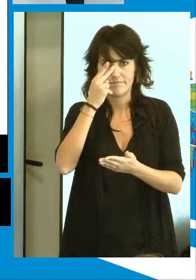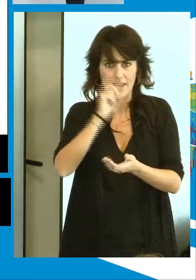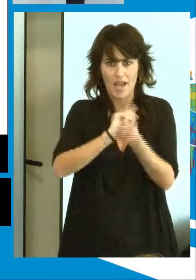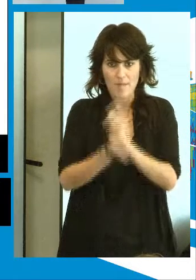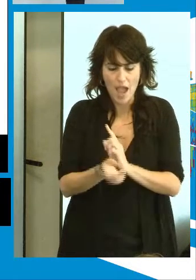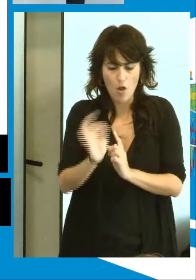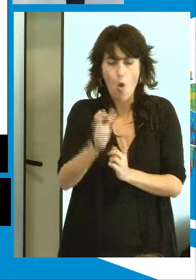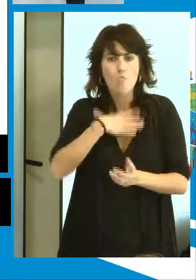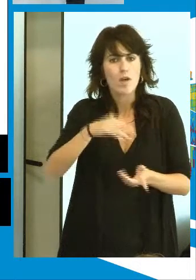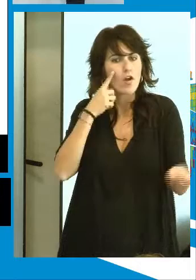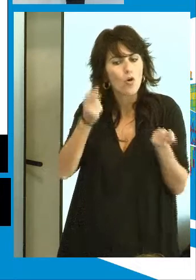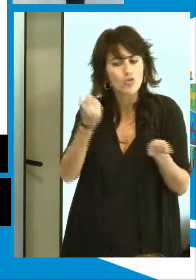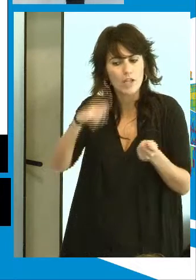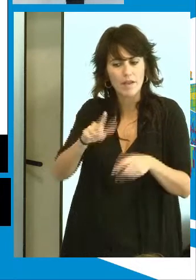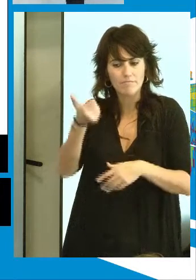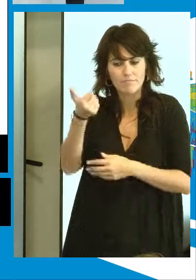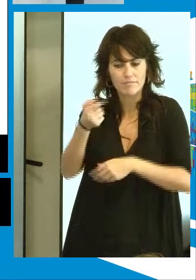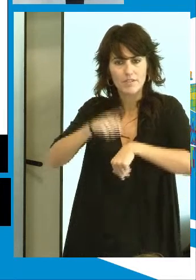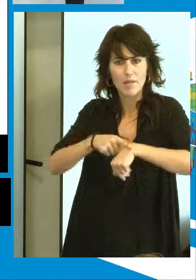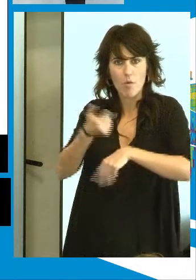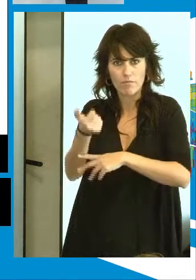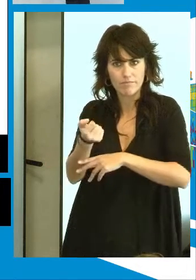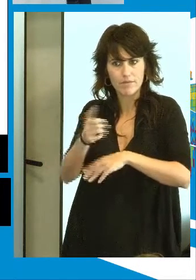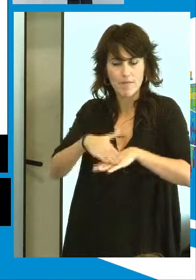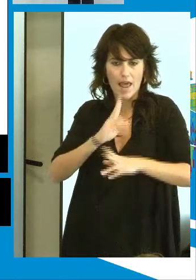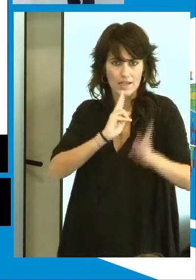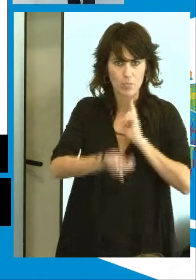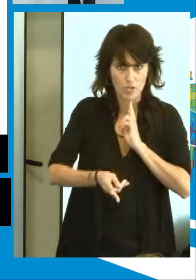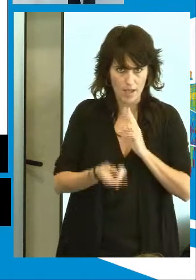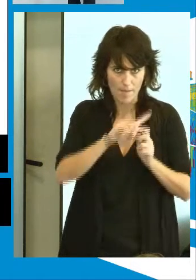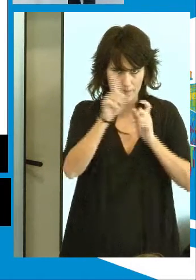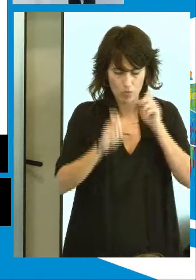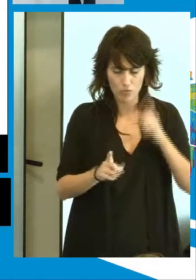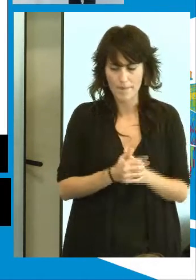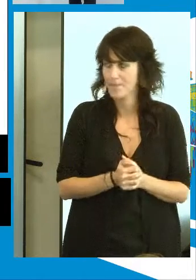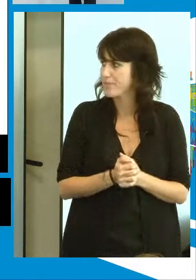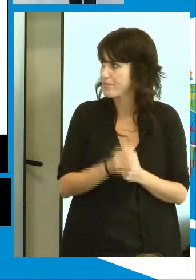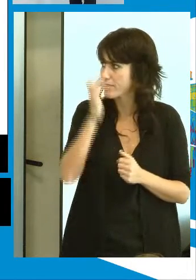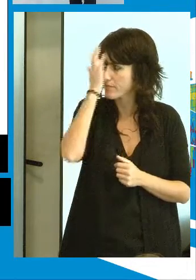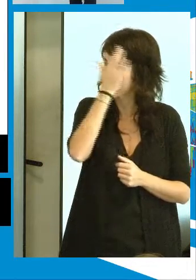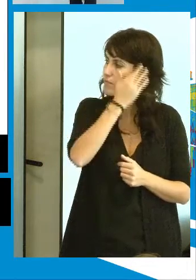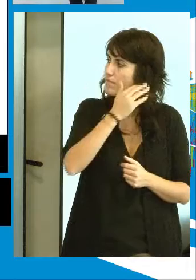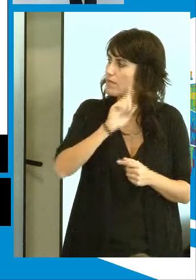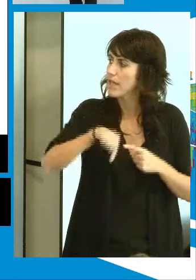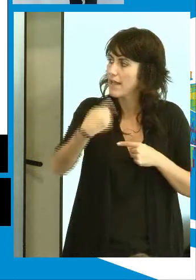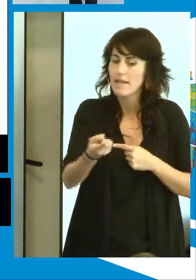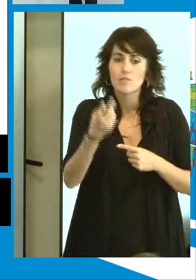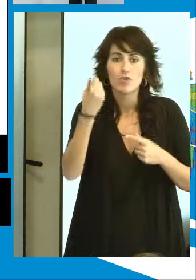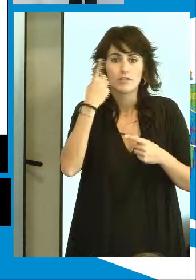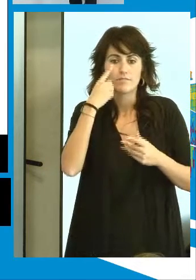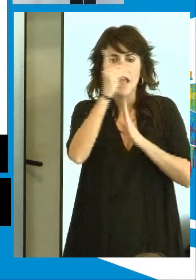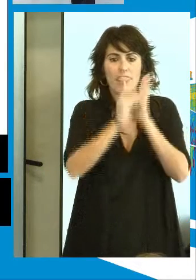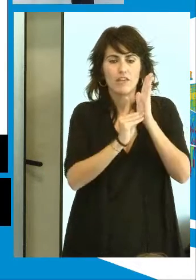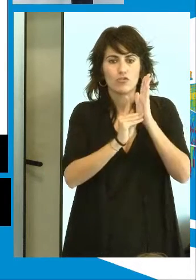controlar que ponerle un tiempo determinado para contestar a las preguntas. Luego se consultarían los